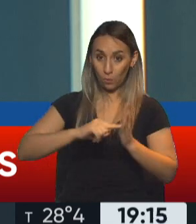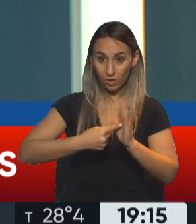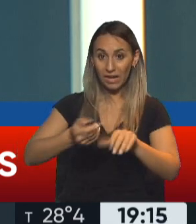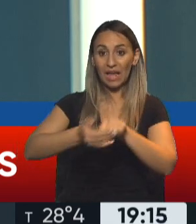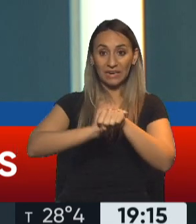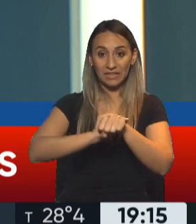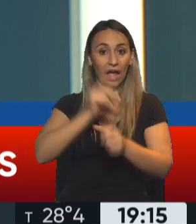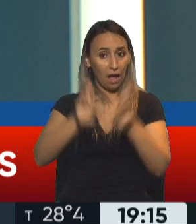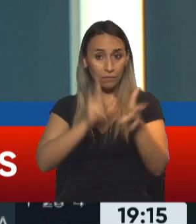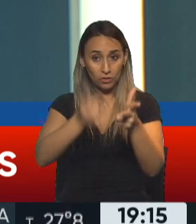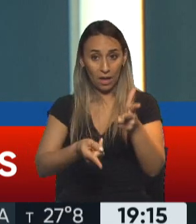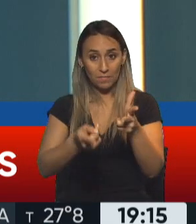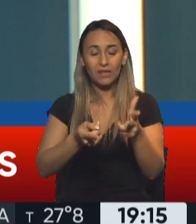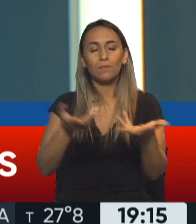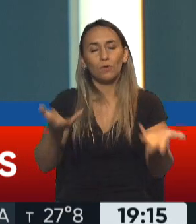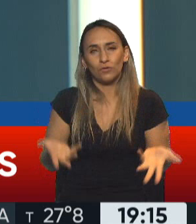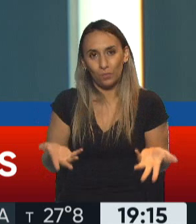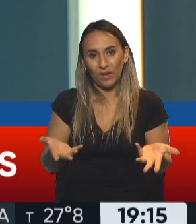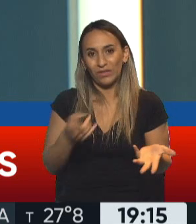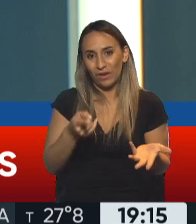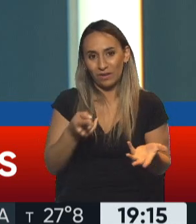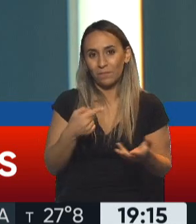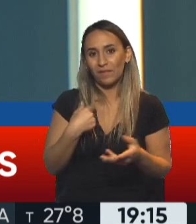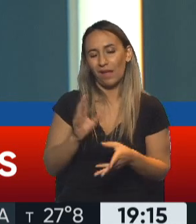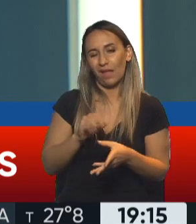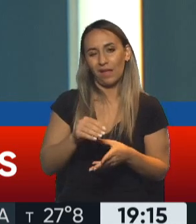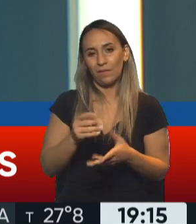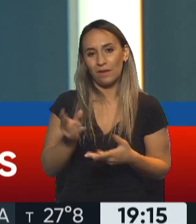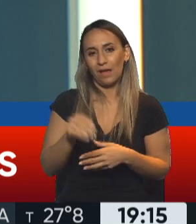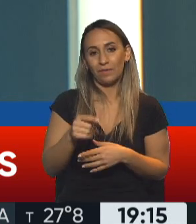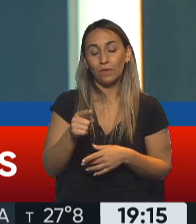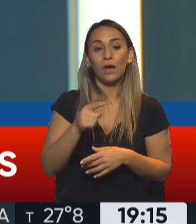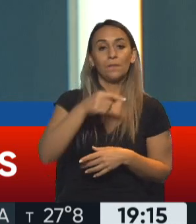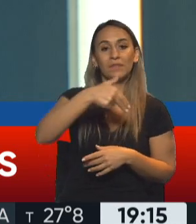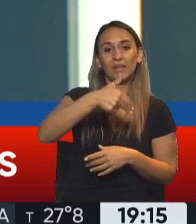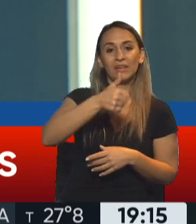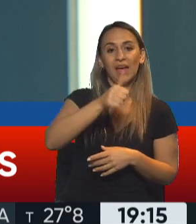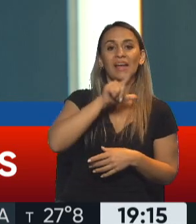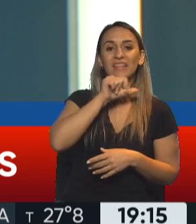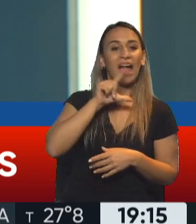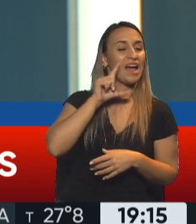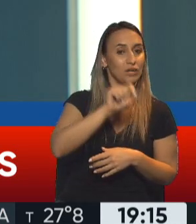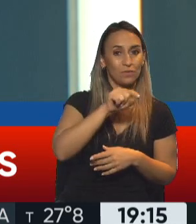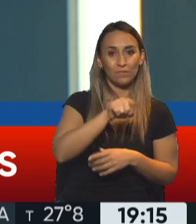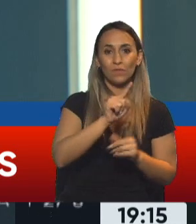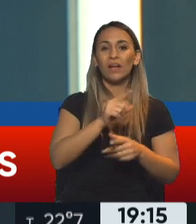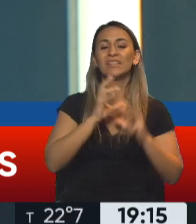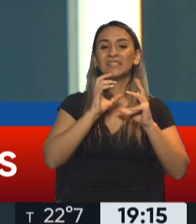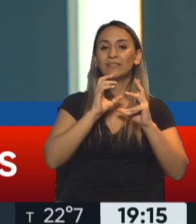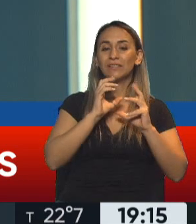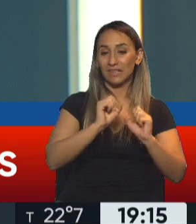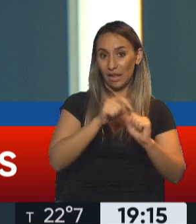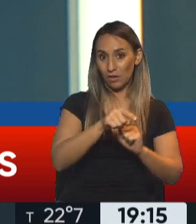que lógicamente se subió a esta amenaza velada que hizo Natalio Grindman, el titular de la Cámara Argentina de Comercio. Si les parece, lo escuchamos.